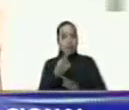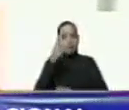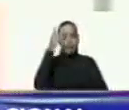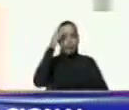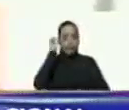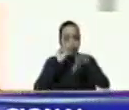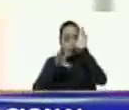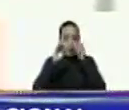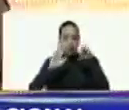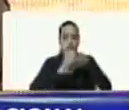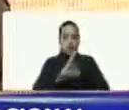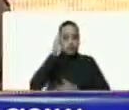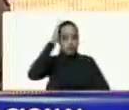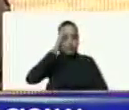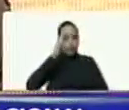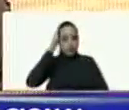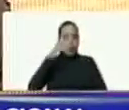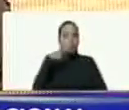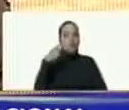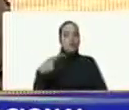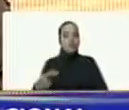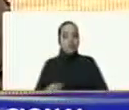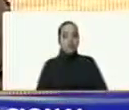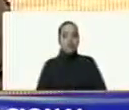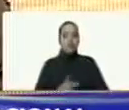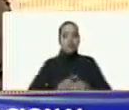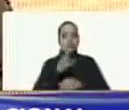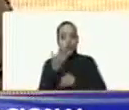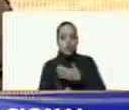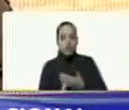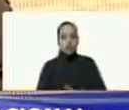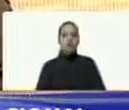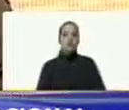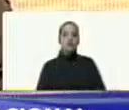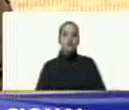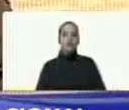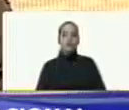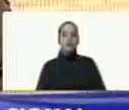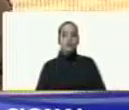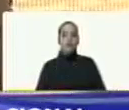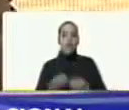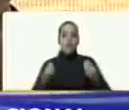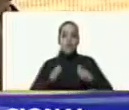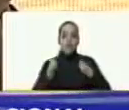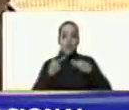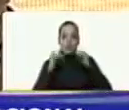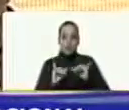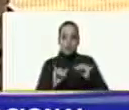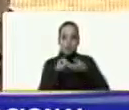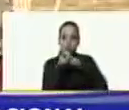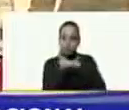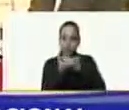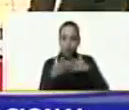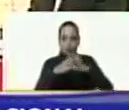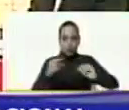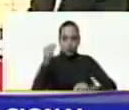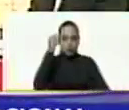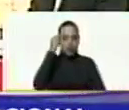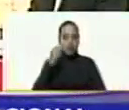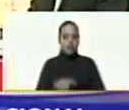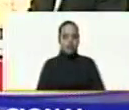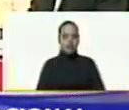la estrategia, la táctica, la política, el programa, el proyecto, la vida misma, el discurso diario